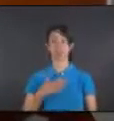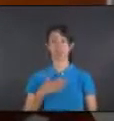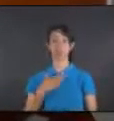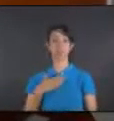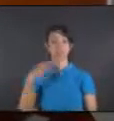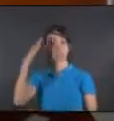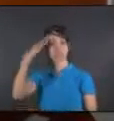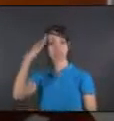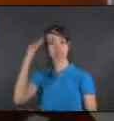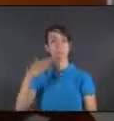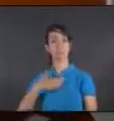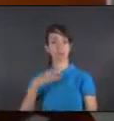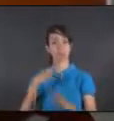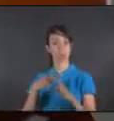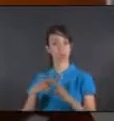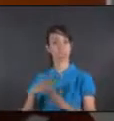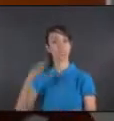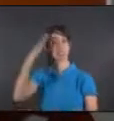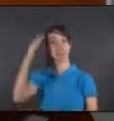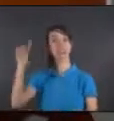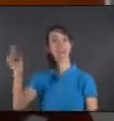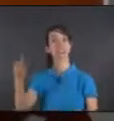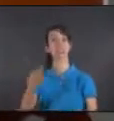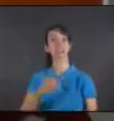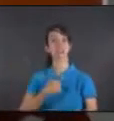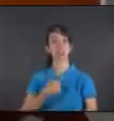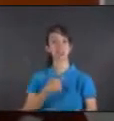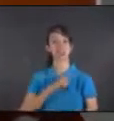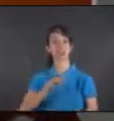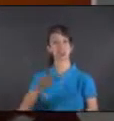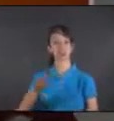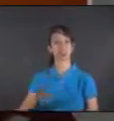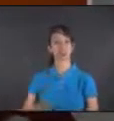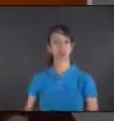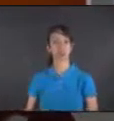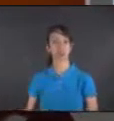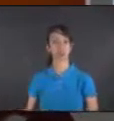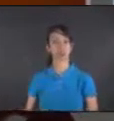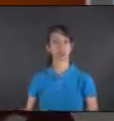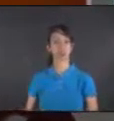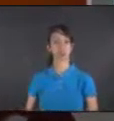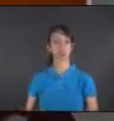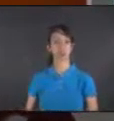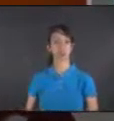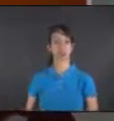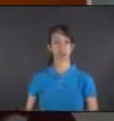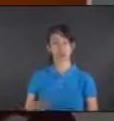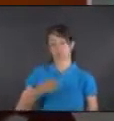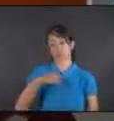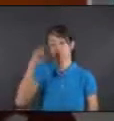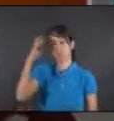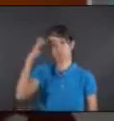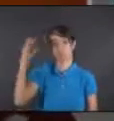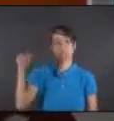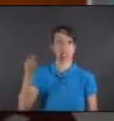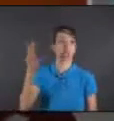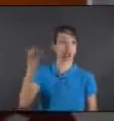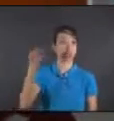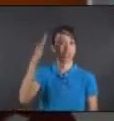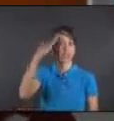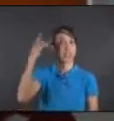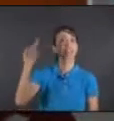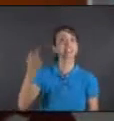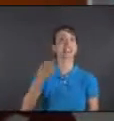Yo te puse nombre nuevo, mío eres, cuando pases por las aguas, yo estaré contigo. Así que Él es el que sabe,